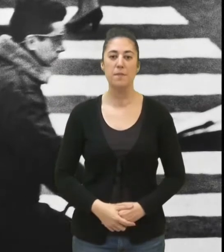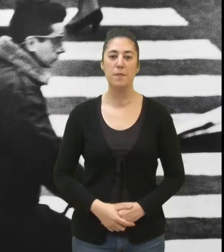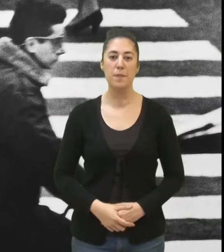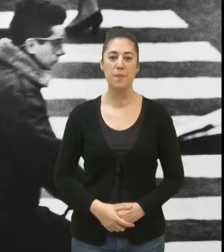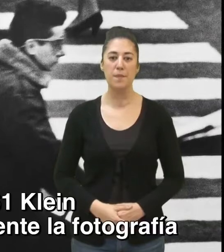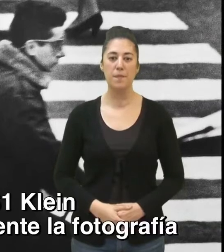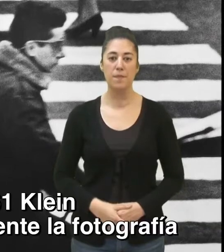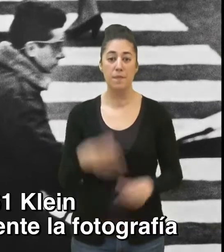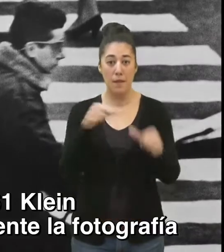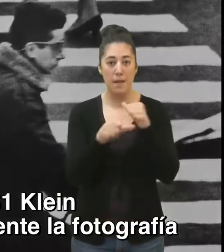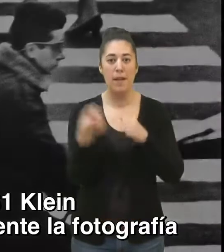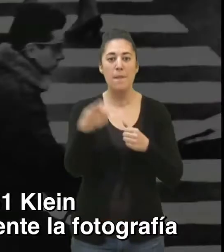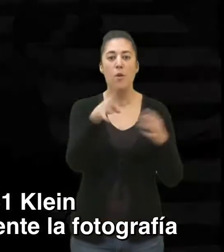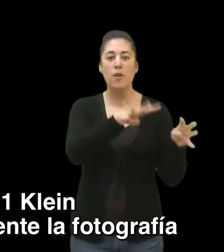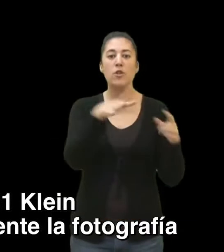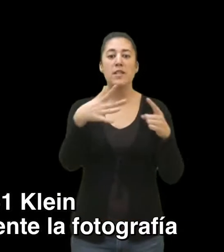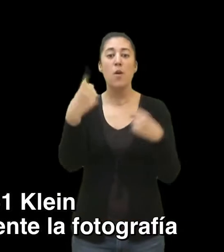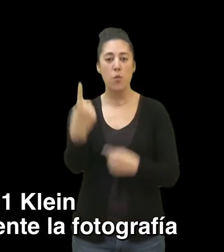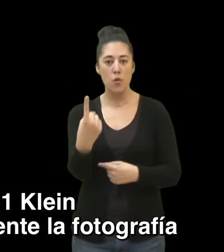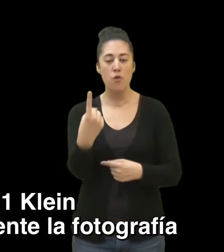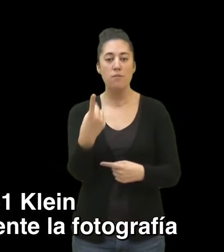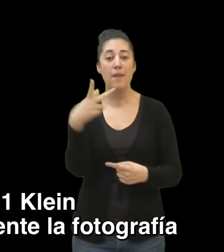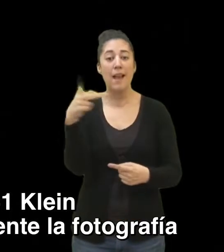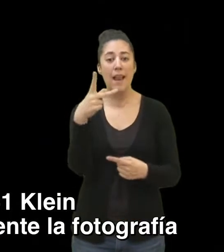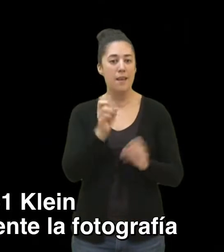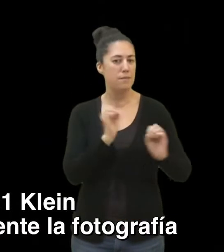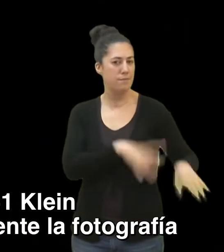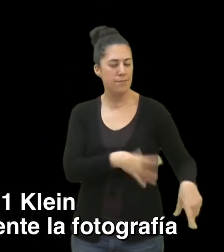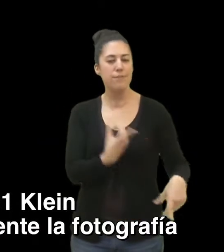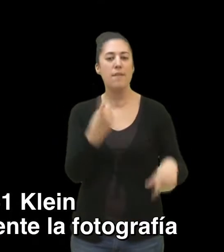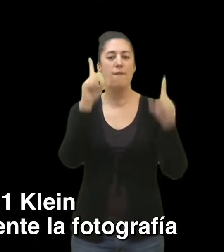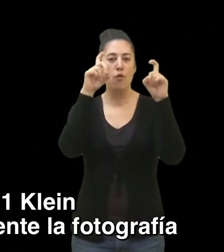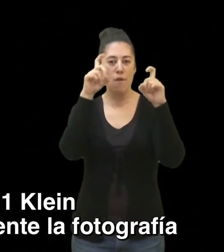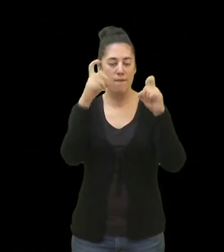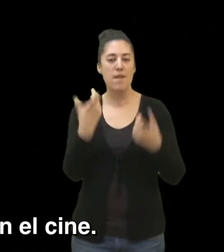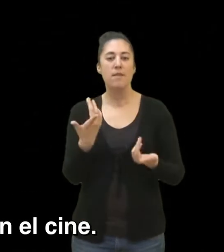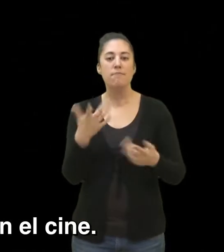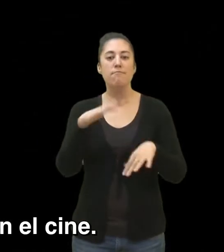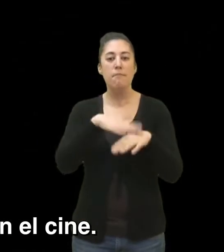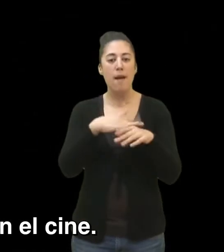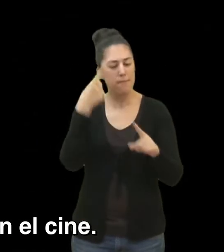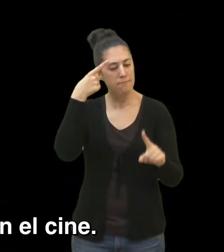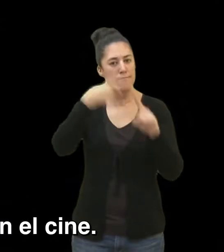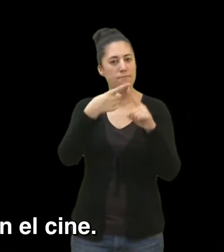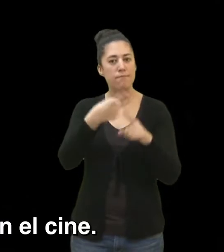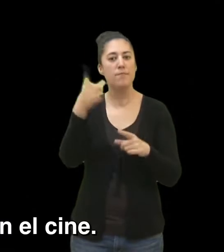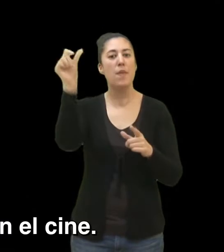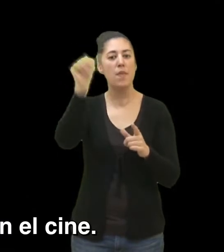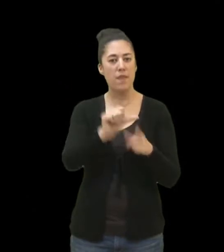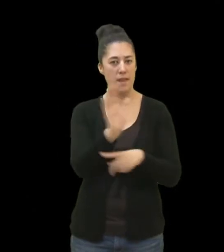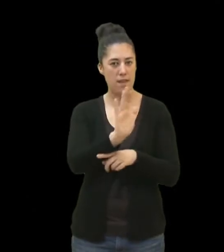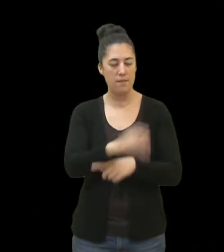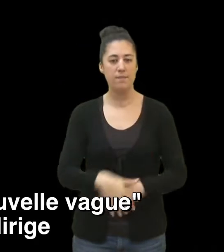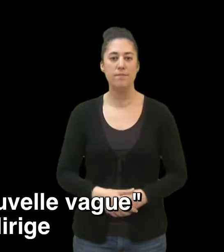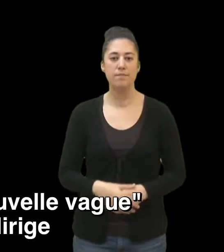desea. A partir de 1961, Klein abandona progresivamente la fotografía para centrarse en el